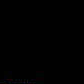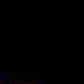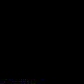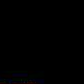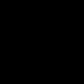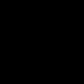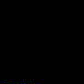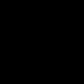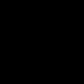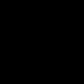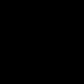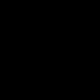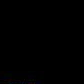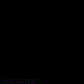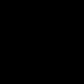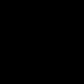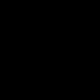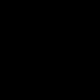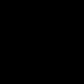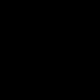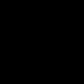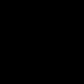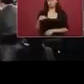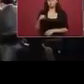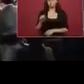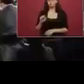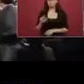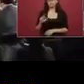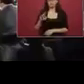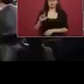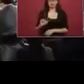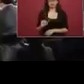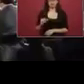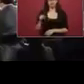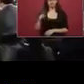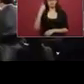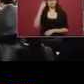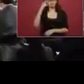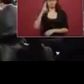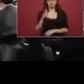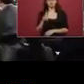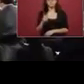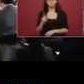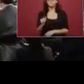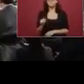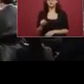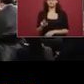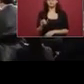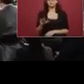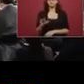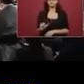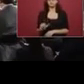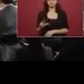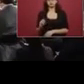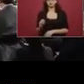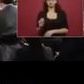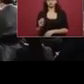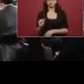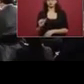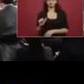caliente. Vamos quemando. Doctora Patricia Rosalinda Trujillo